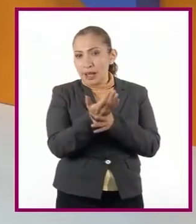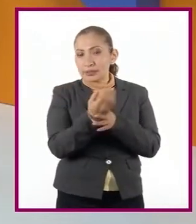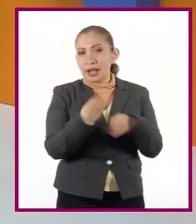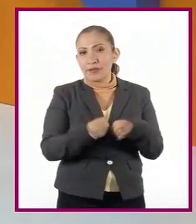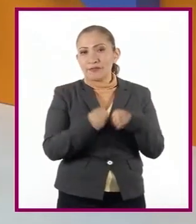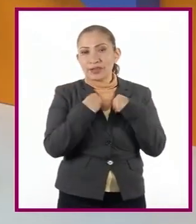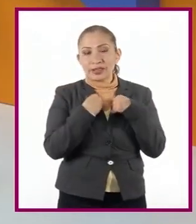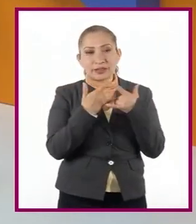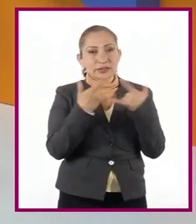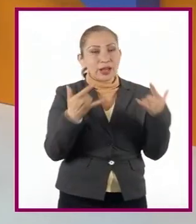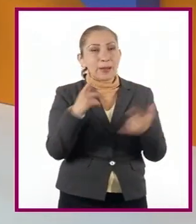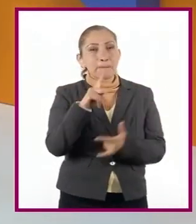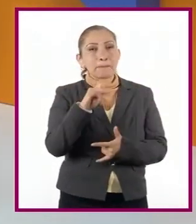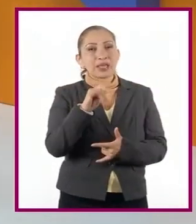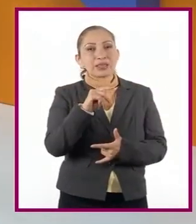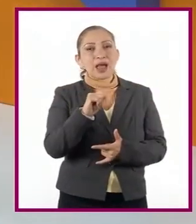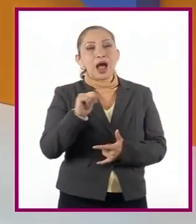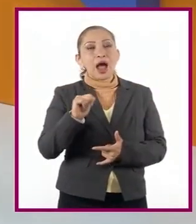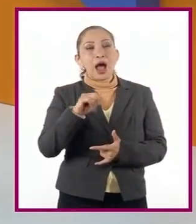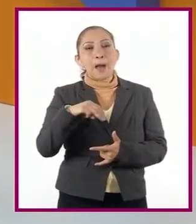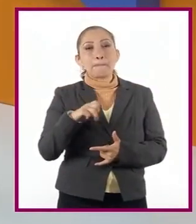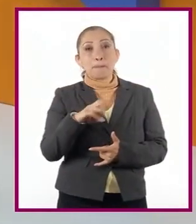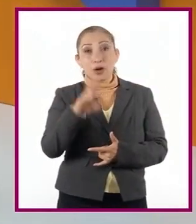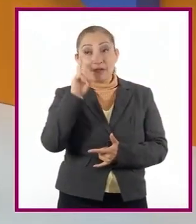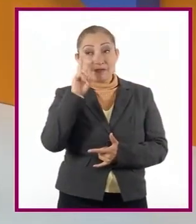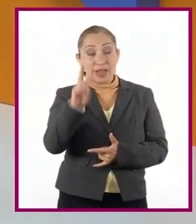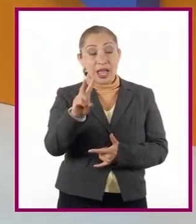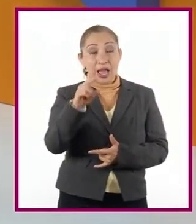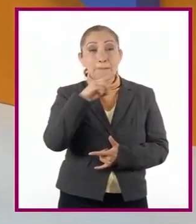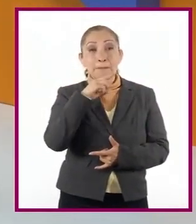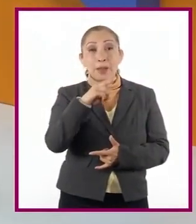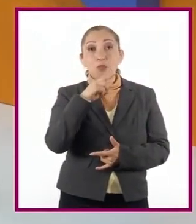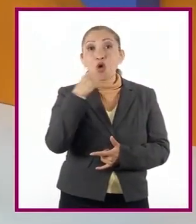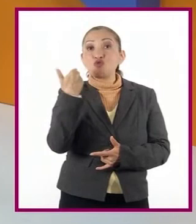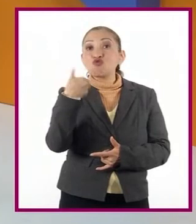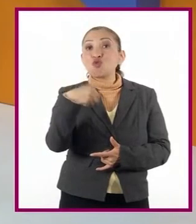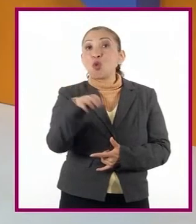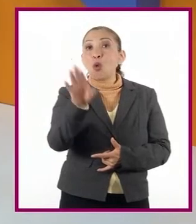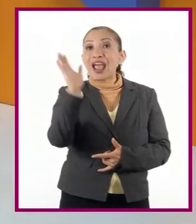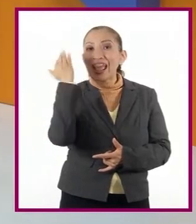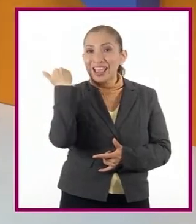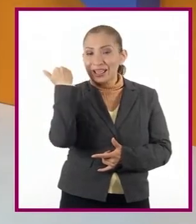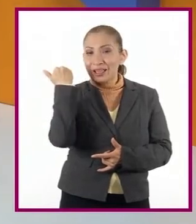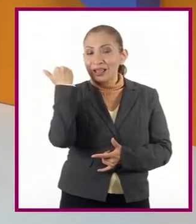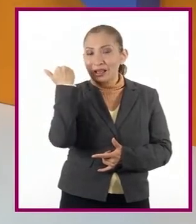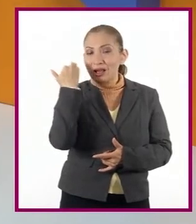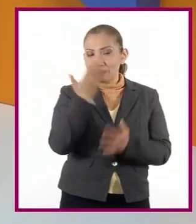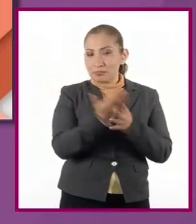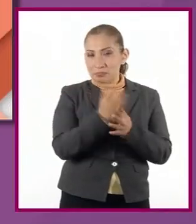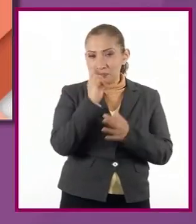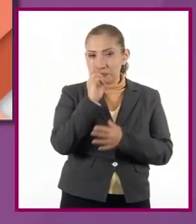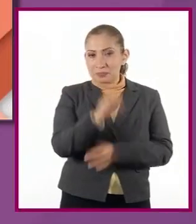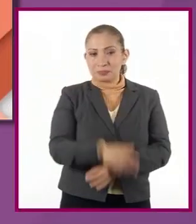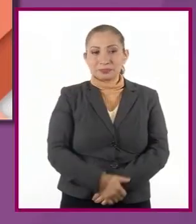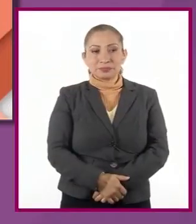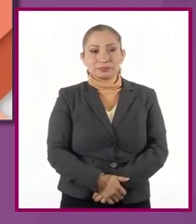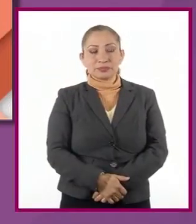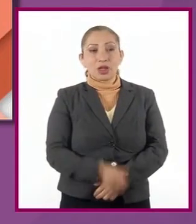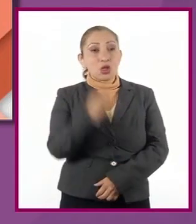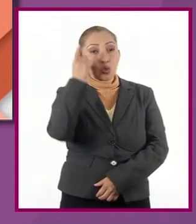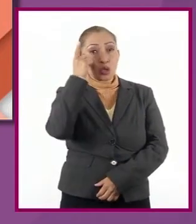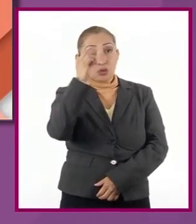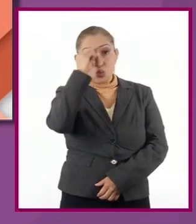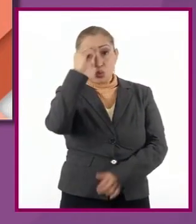la biografía de Pita Amor y prestemos atención al verbo fue en el siguiente fragmento. Dueña